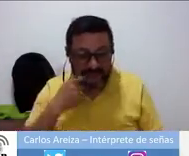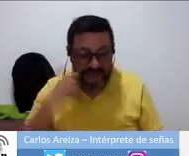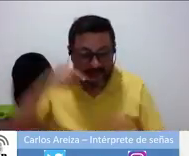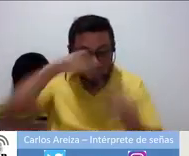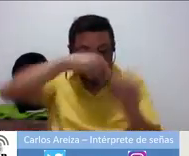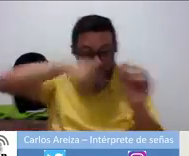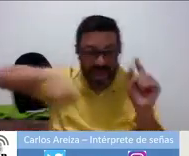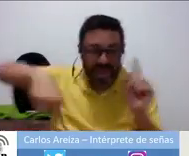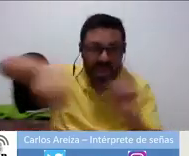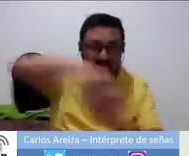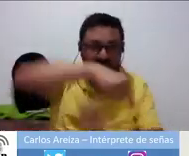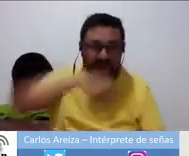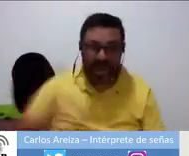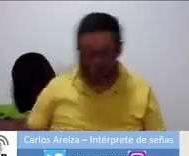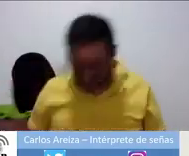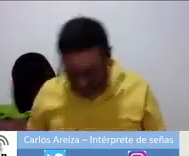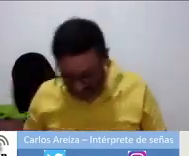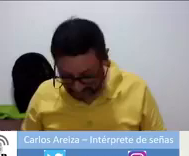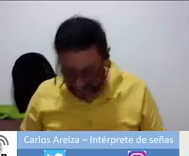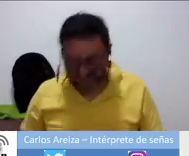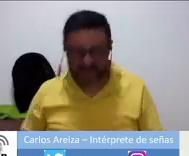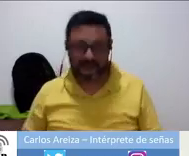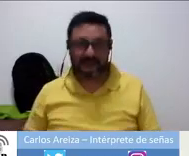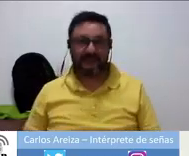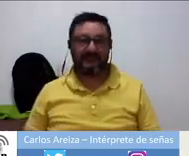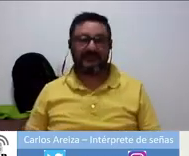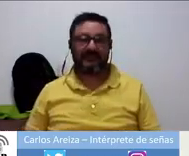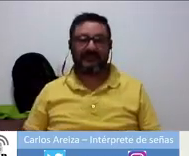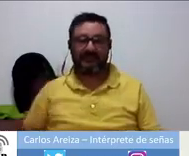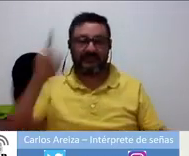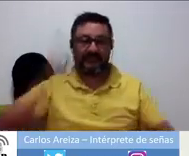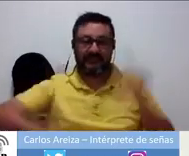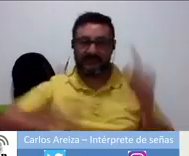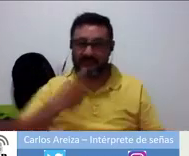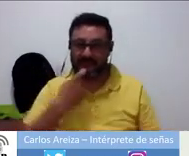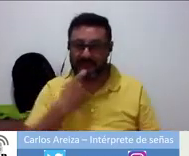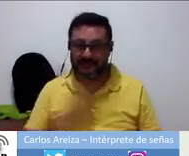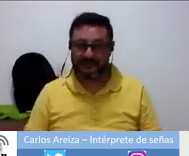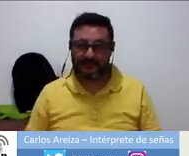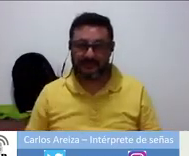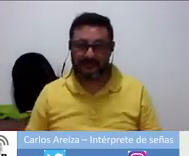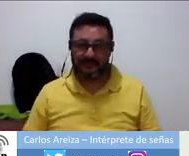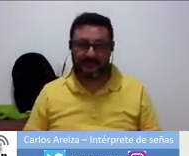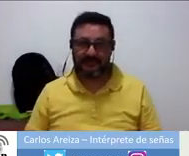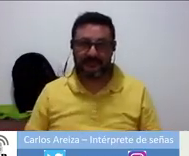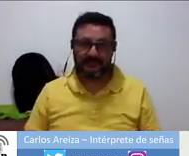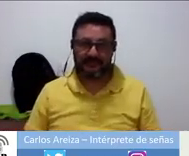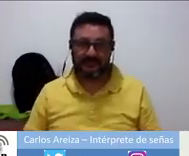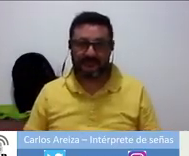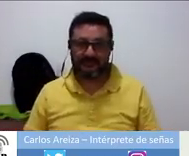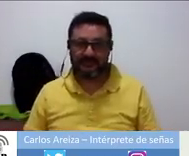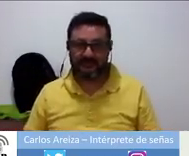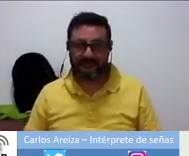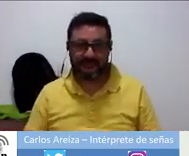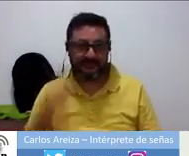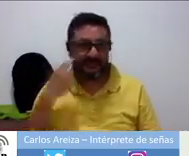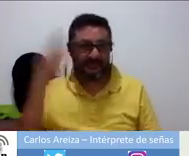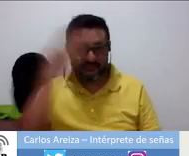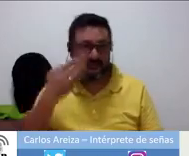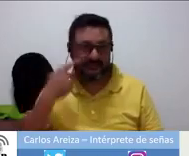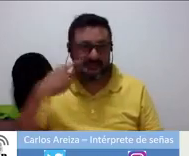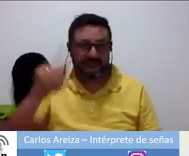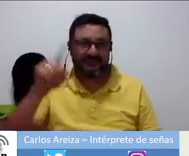pues se ve el vacío. Yo no era capaz de mirar por ahí. Y mi mamá me dijo, como que, ah, ¿usted no me dice pues que intente de todo, que pruebe, que no hay qué? Pues, si no,